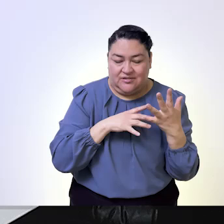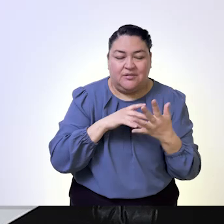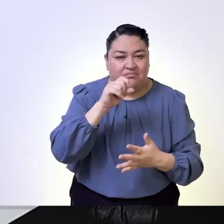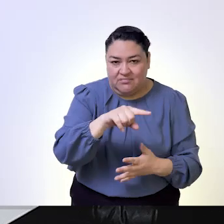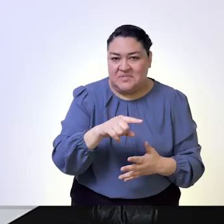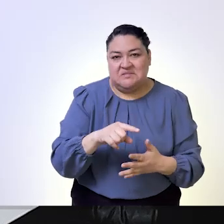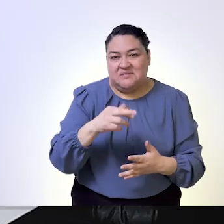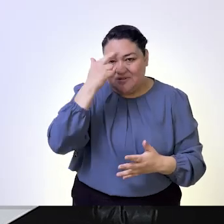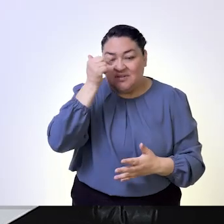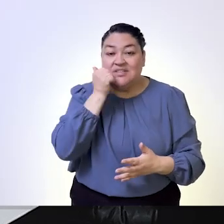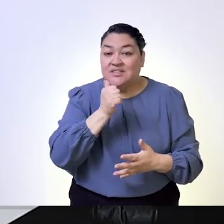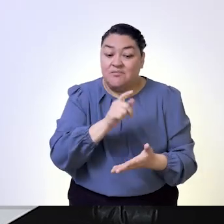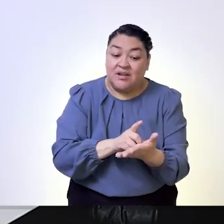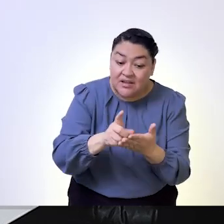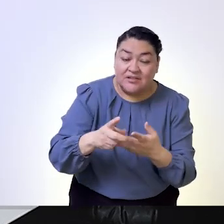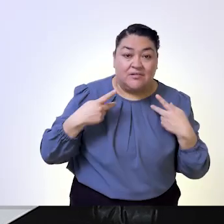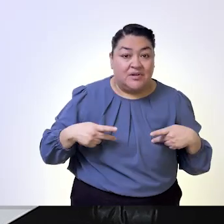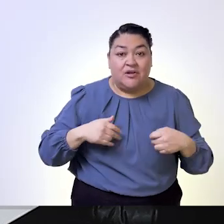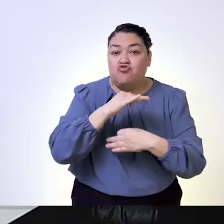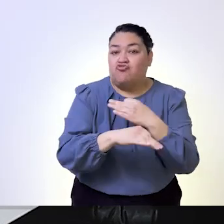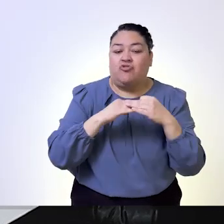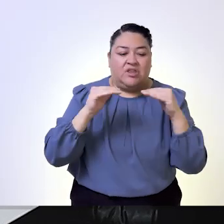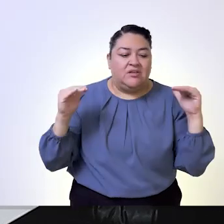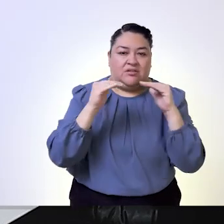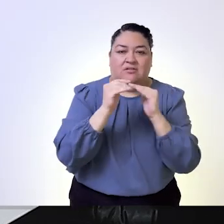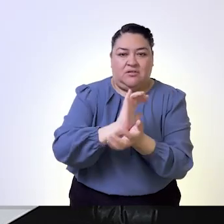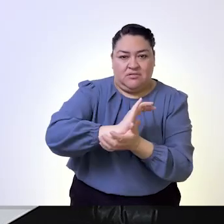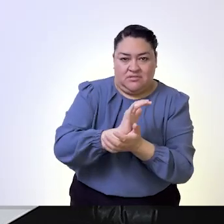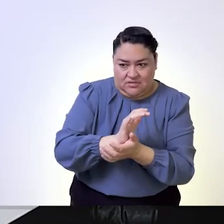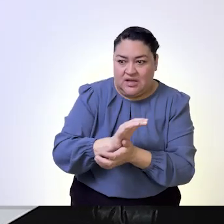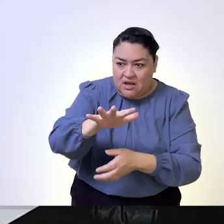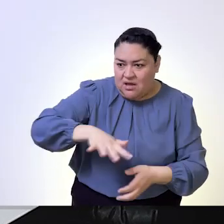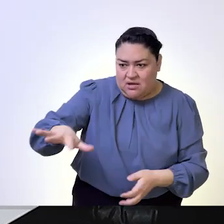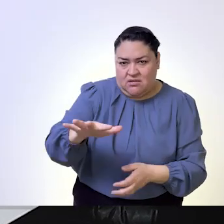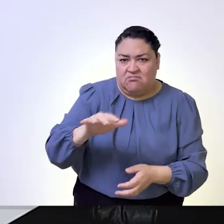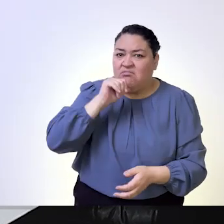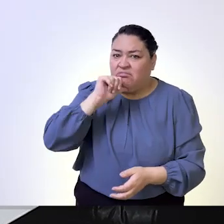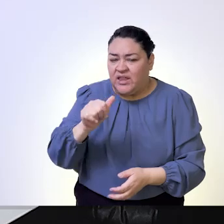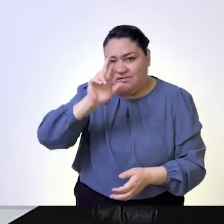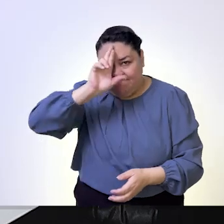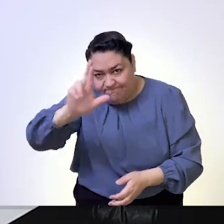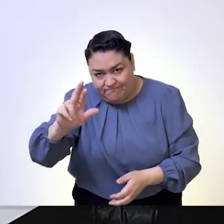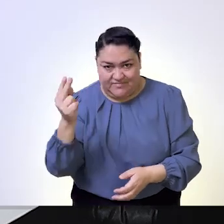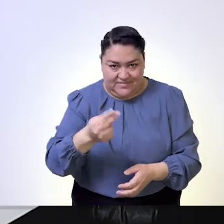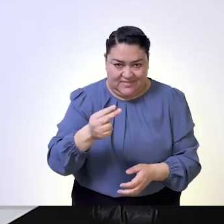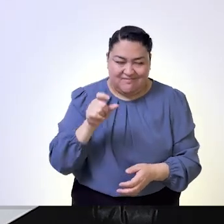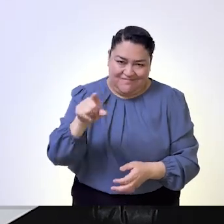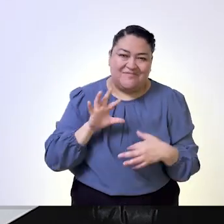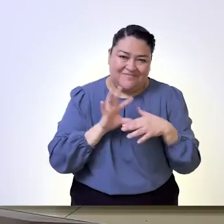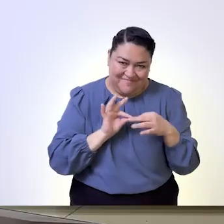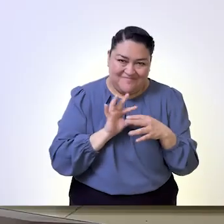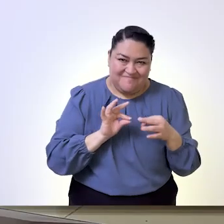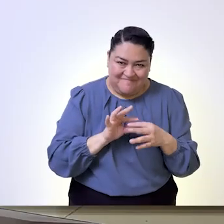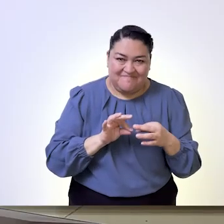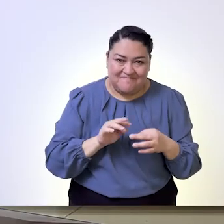carácter relacional, porque siempre la violación del derecho a la igualdad y no discriminación está ligado con otro derecho. Entonces ahorita tú mismo lo